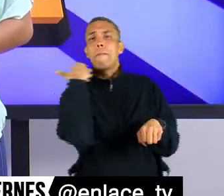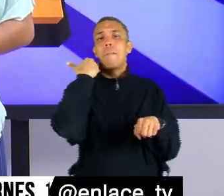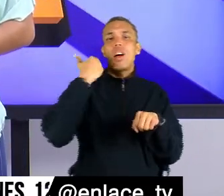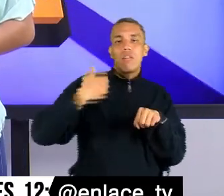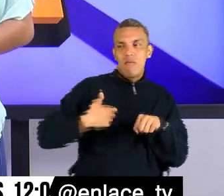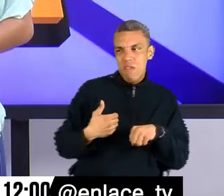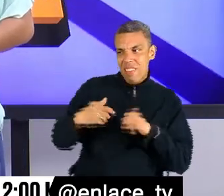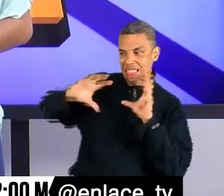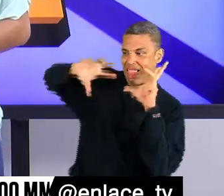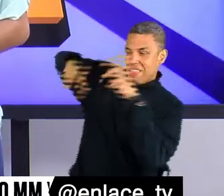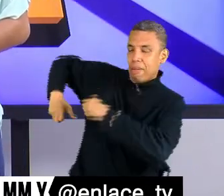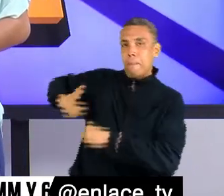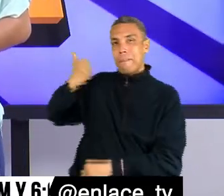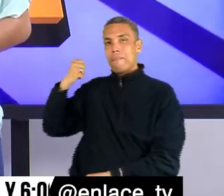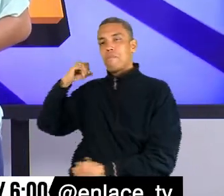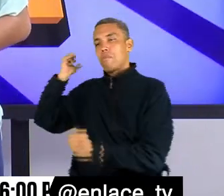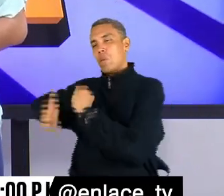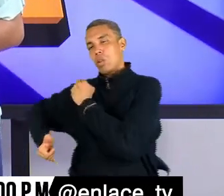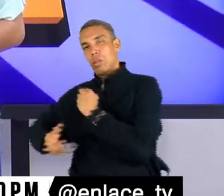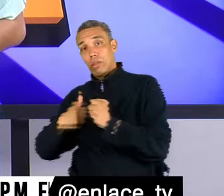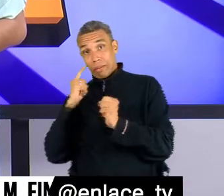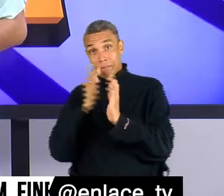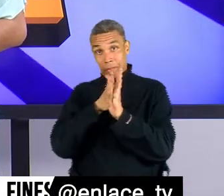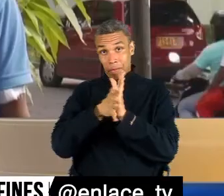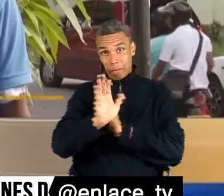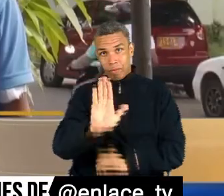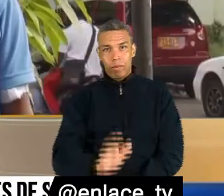estaremos desarrollando durante la presente emisión.